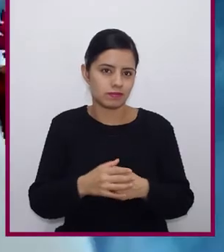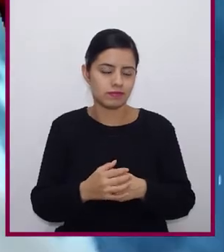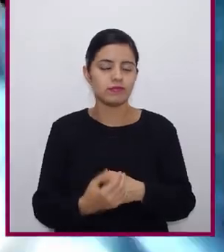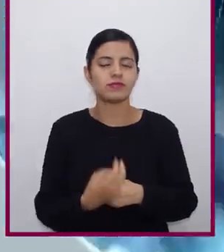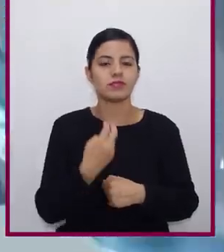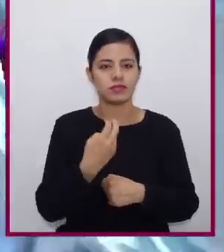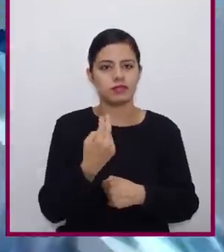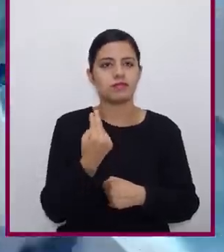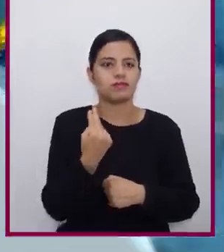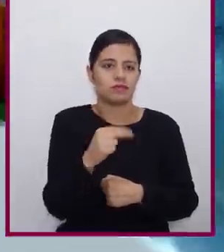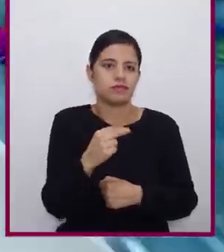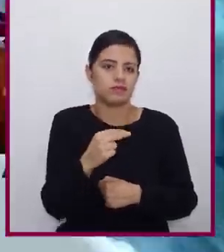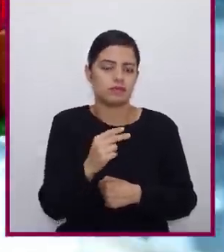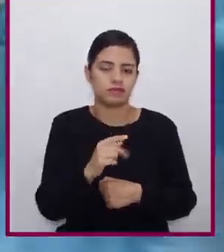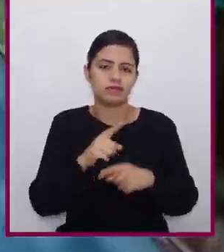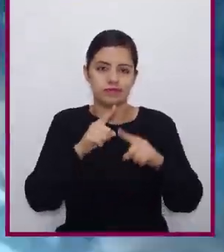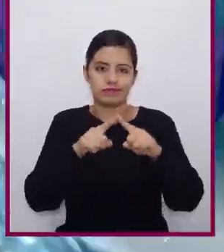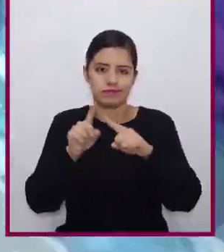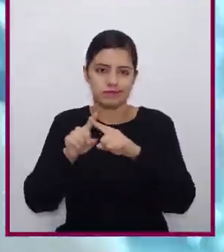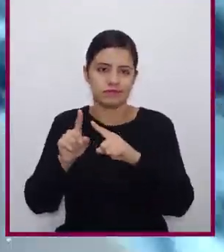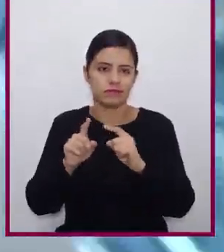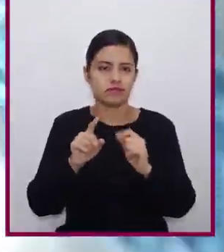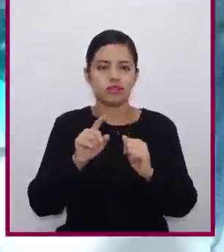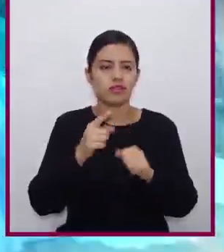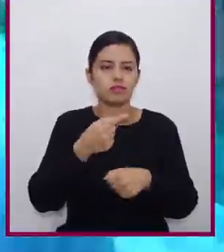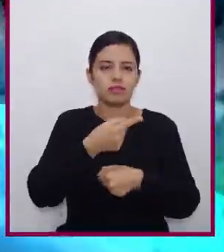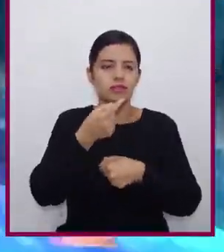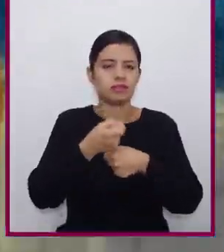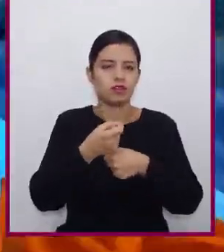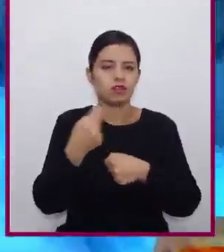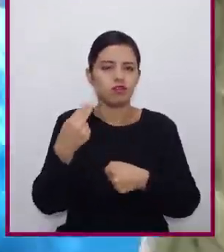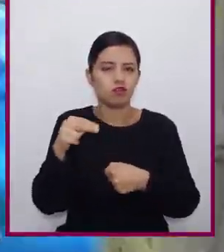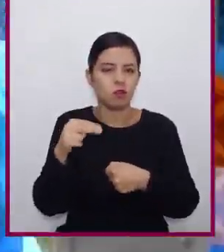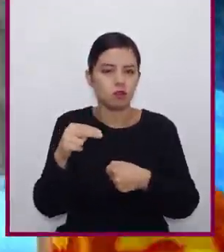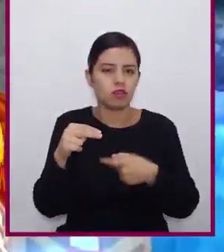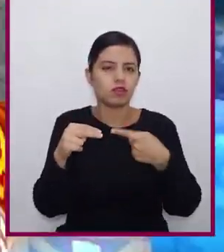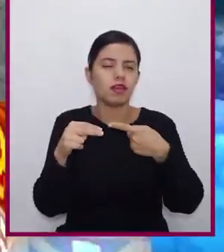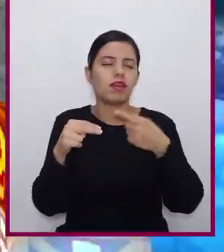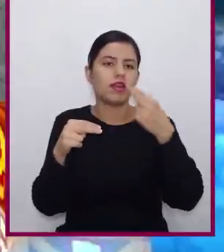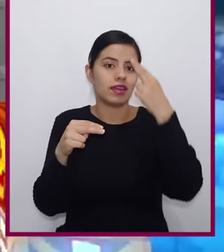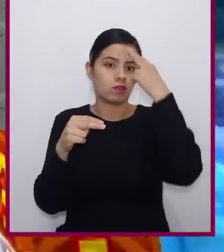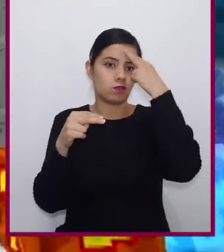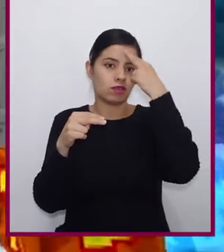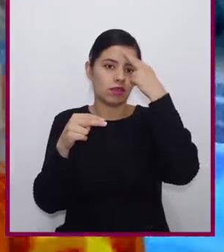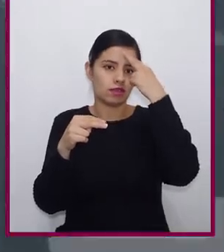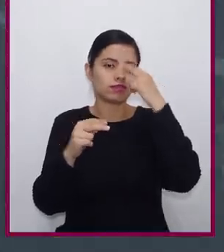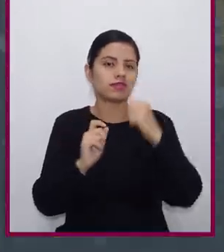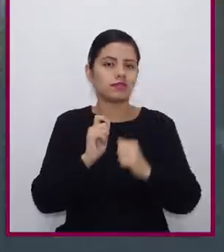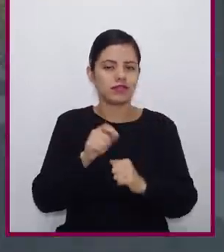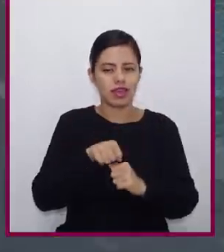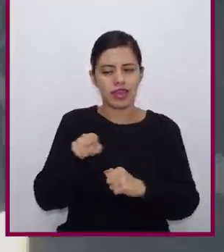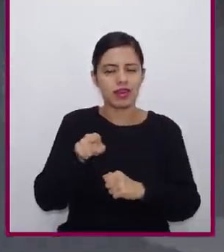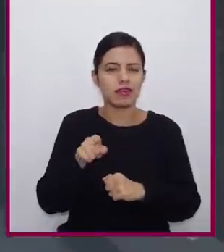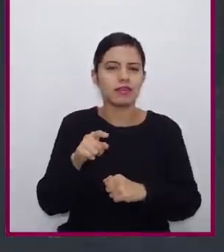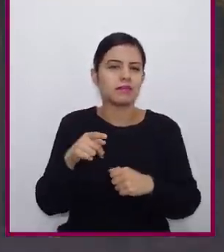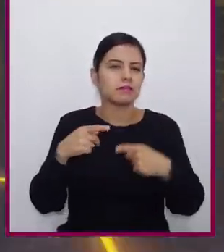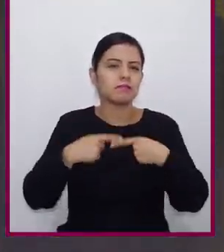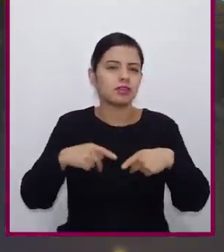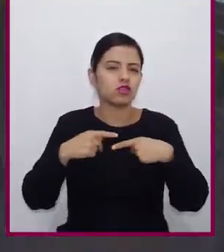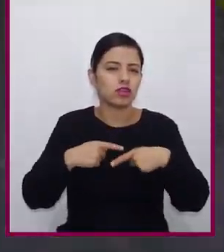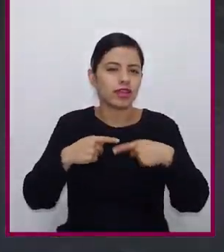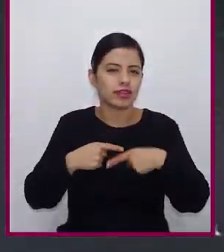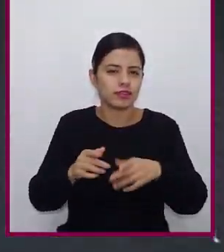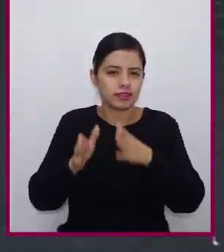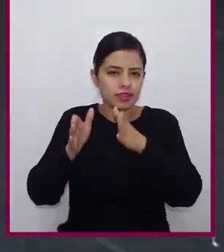características específicas. Primero, pongámosle un nombre que ubiquemos en el programa como puntos del personaje. Y ese nombre debe ir